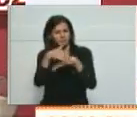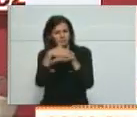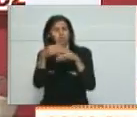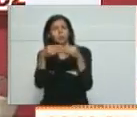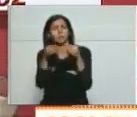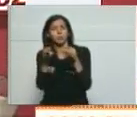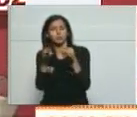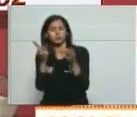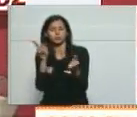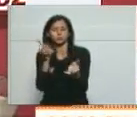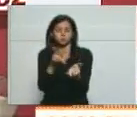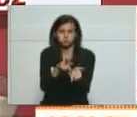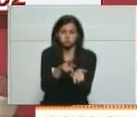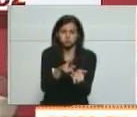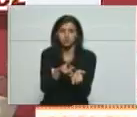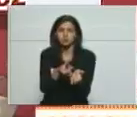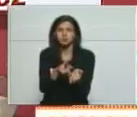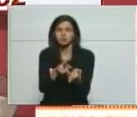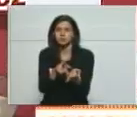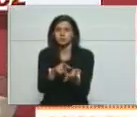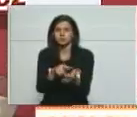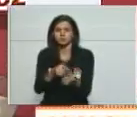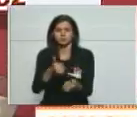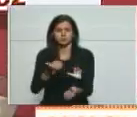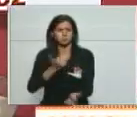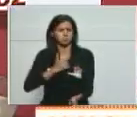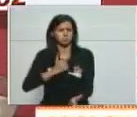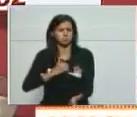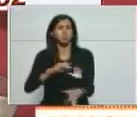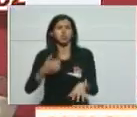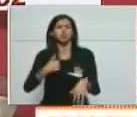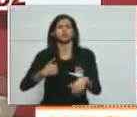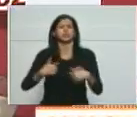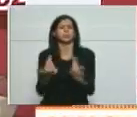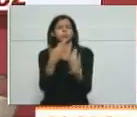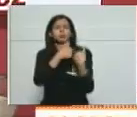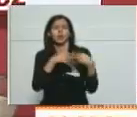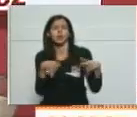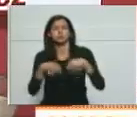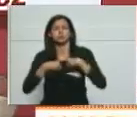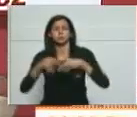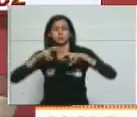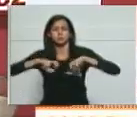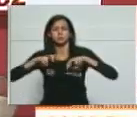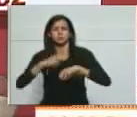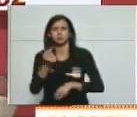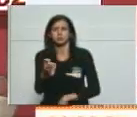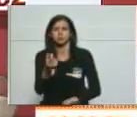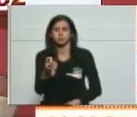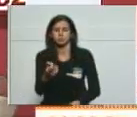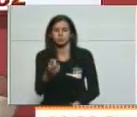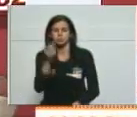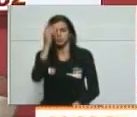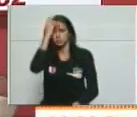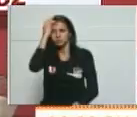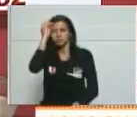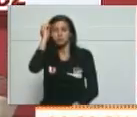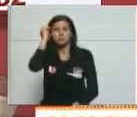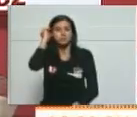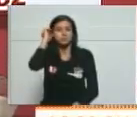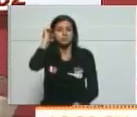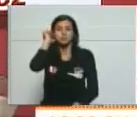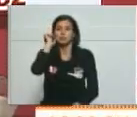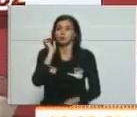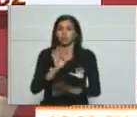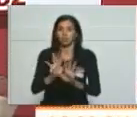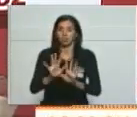de esa investigación. Cosa más rara. Y ahí no quedó ningún organismo de investigación policial,